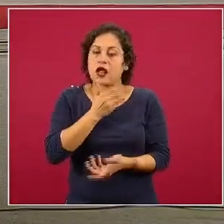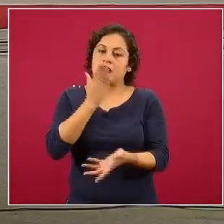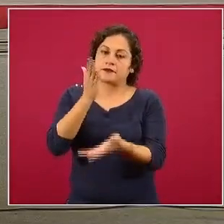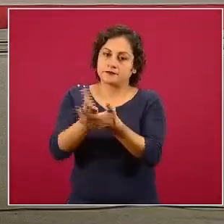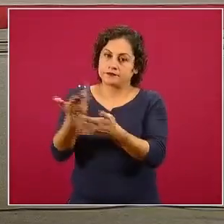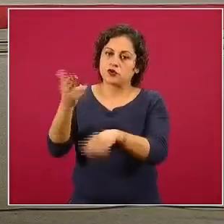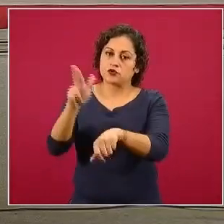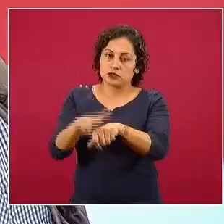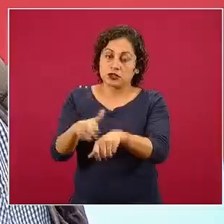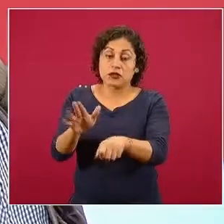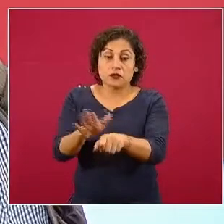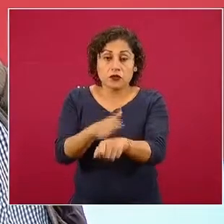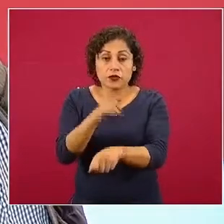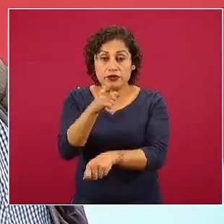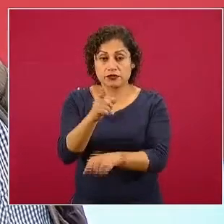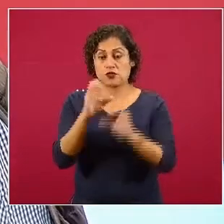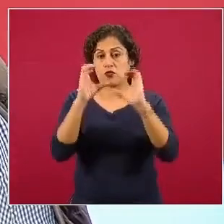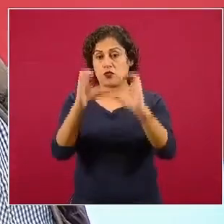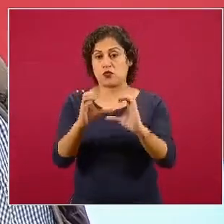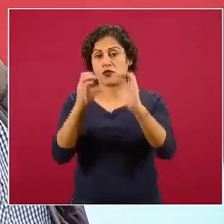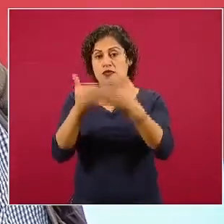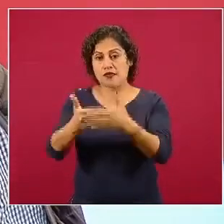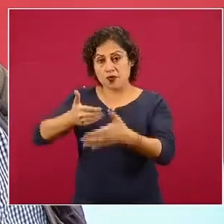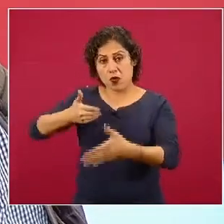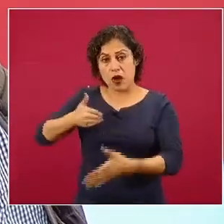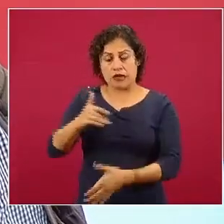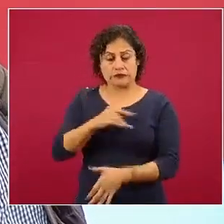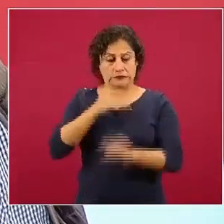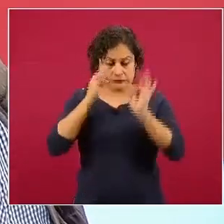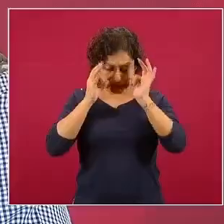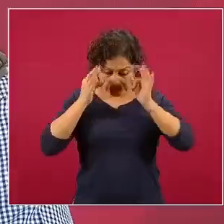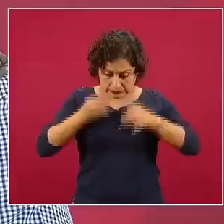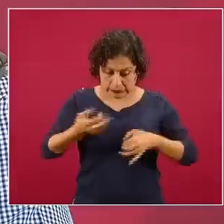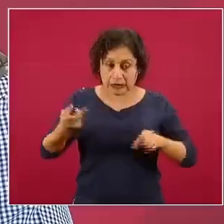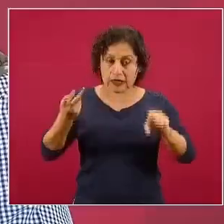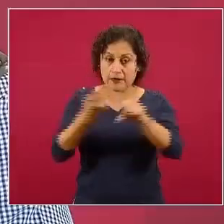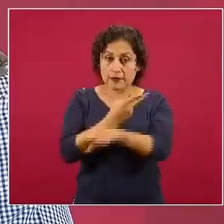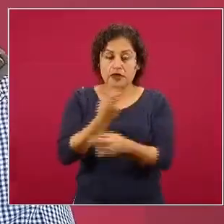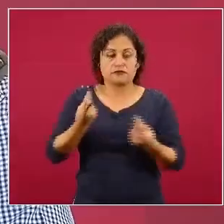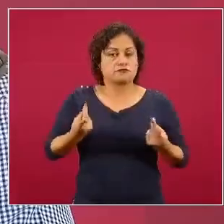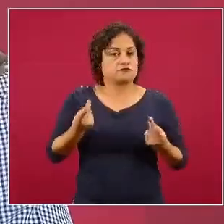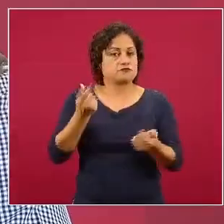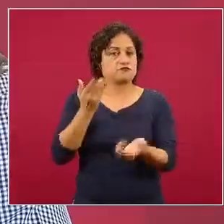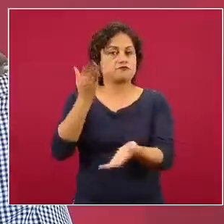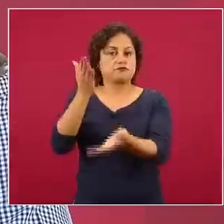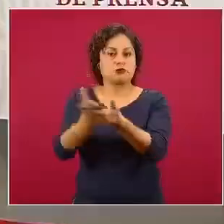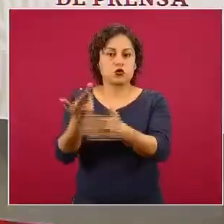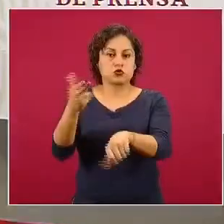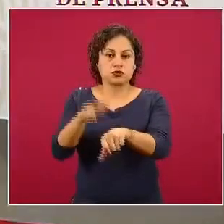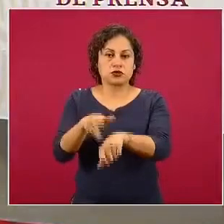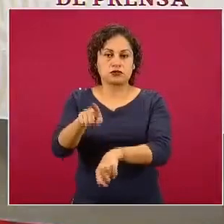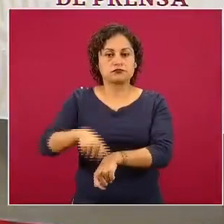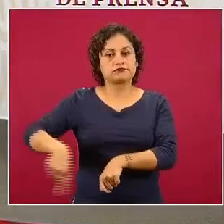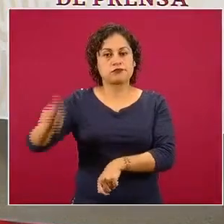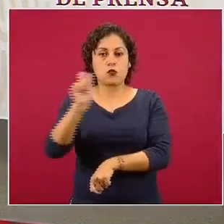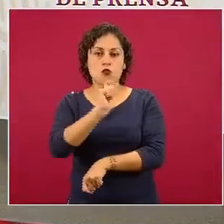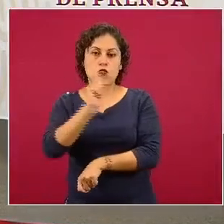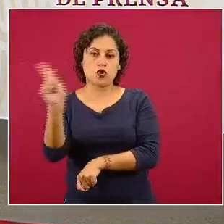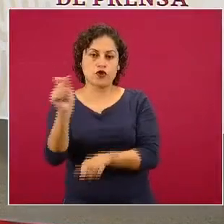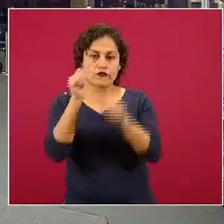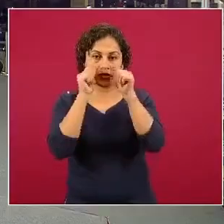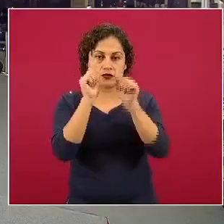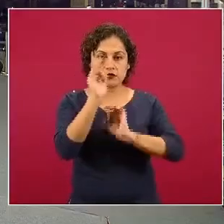lo más oportunamente posible para que el seguimiento sea también el más oportuno y el de mayor calidad. ¿Sí? Por